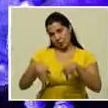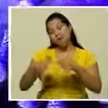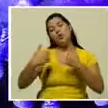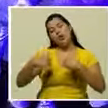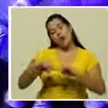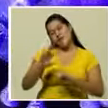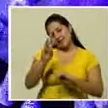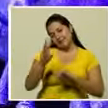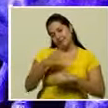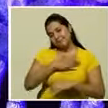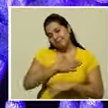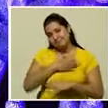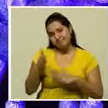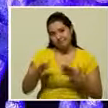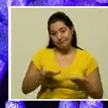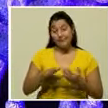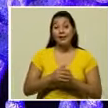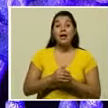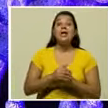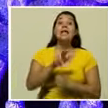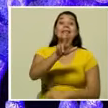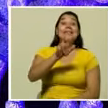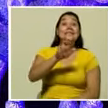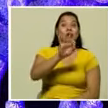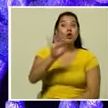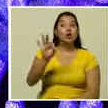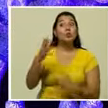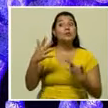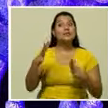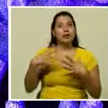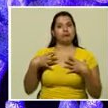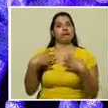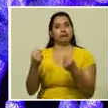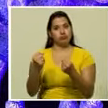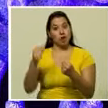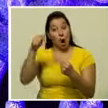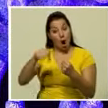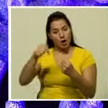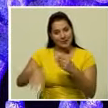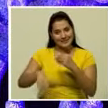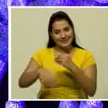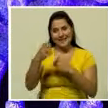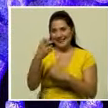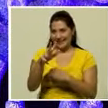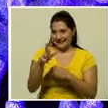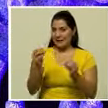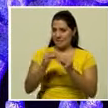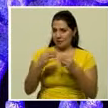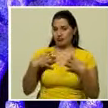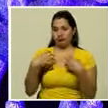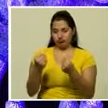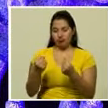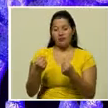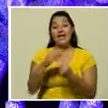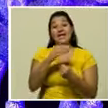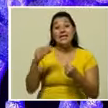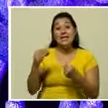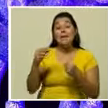lamentables fallecimientos, 399 recuperados, 13 más que el día de ayer domingo, y los casos activos se mantienen